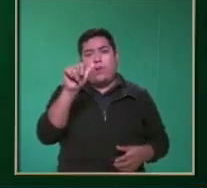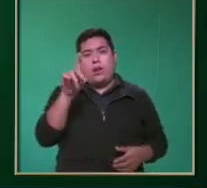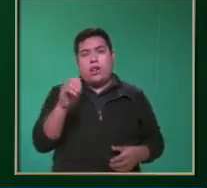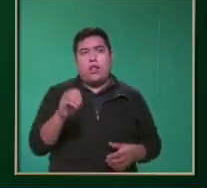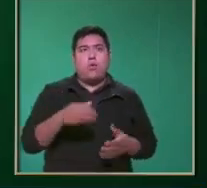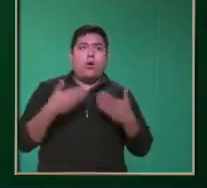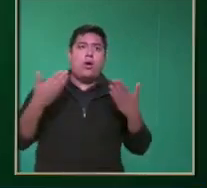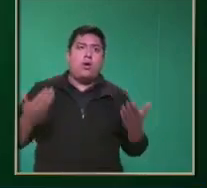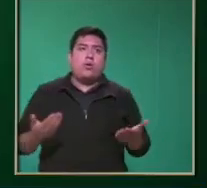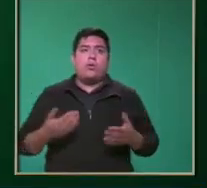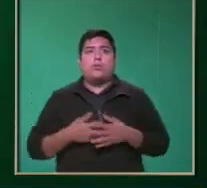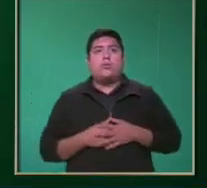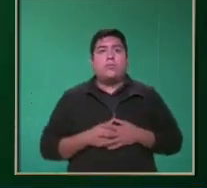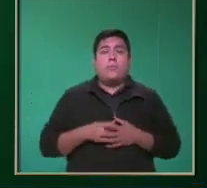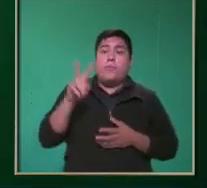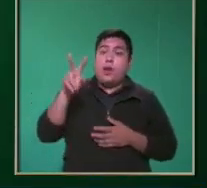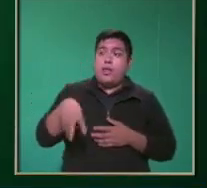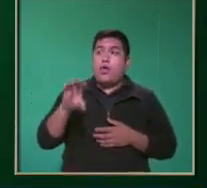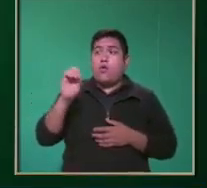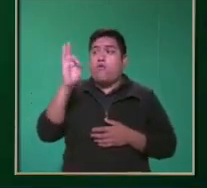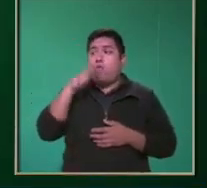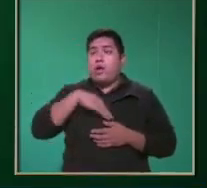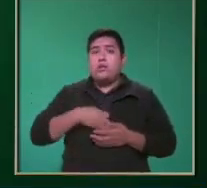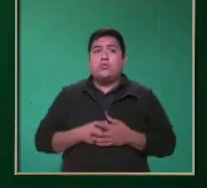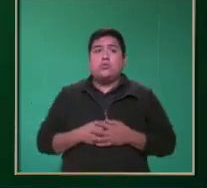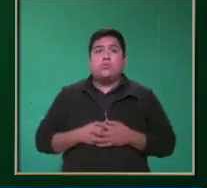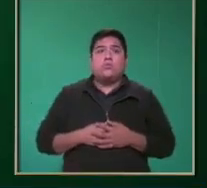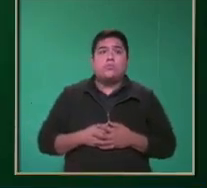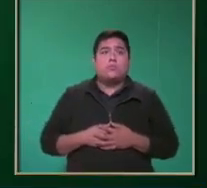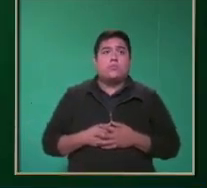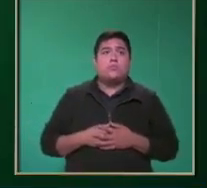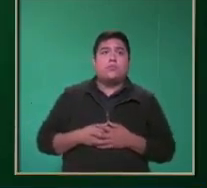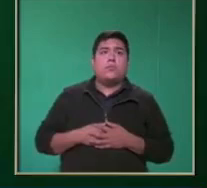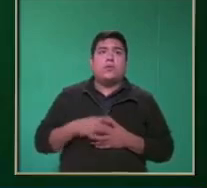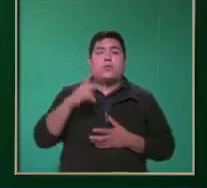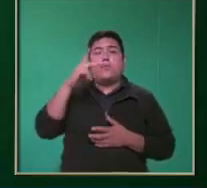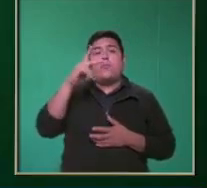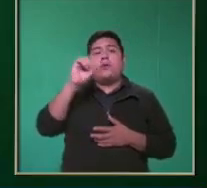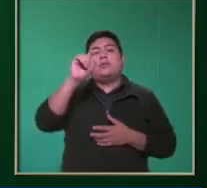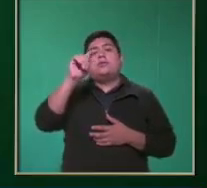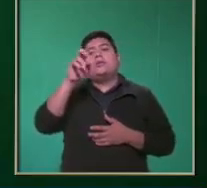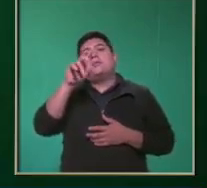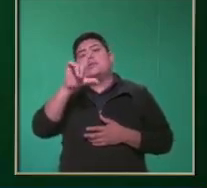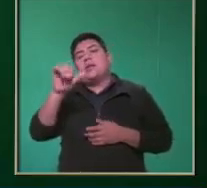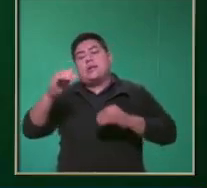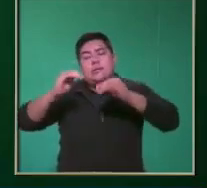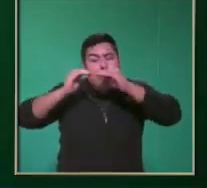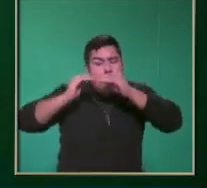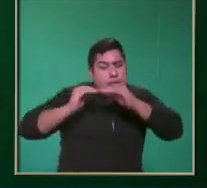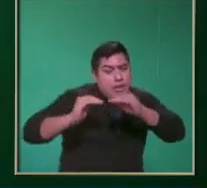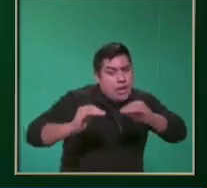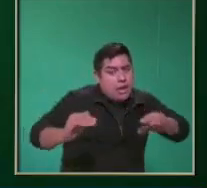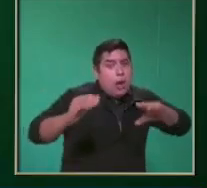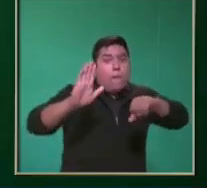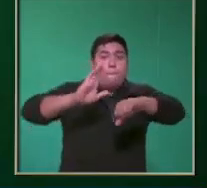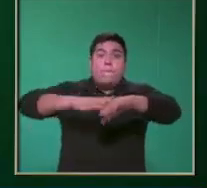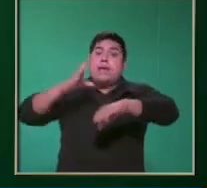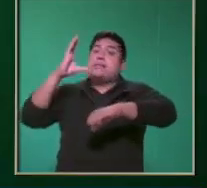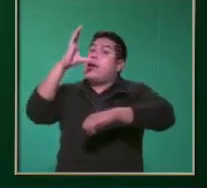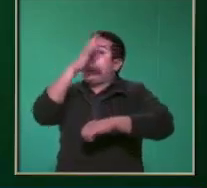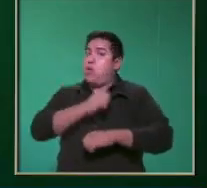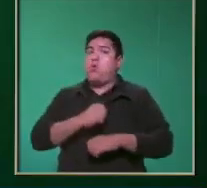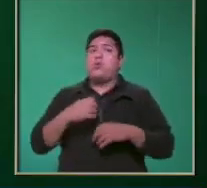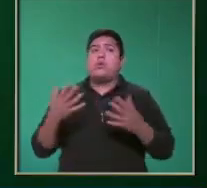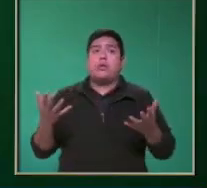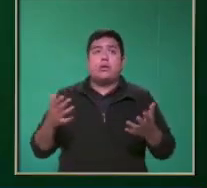Ahora señala qué es verdadero o falso. Los pastizales y los desiertos son las más áridas de las regiones